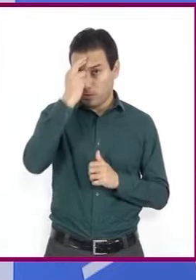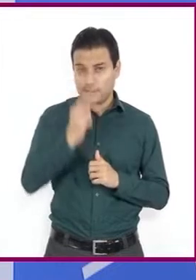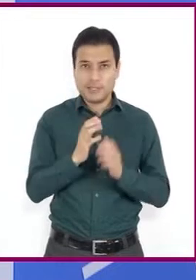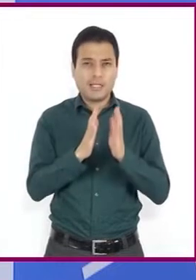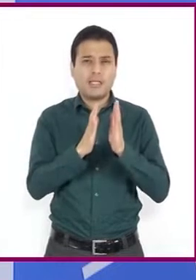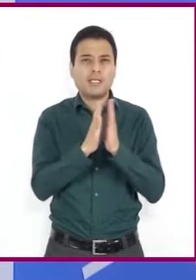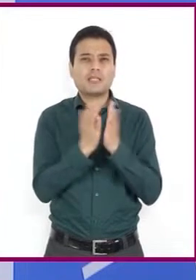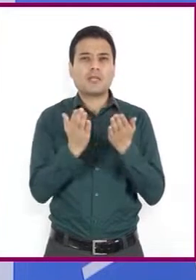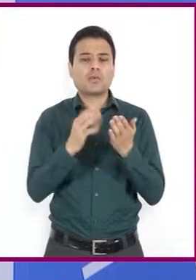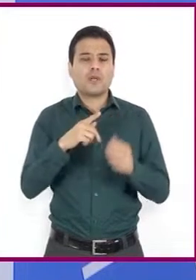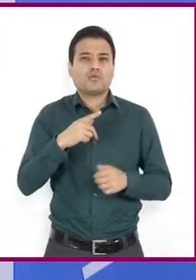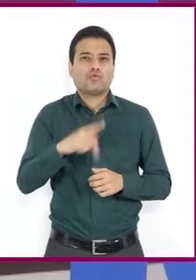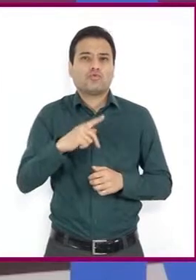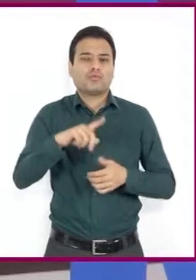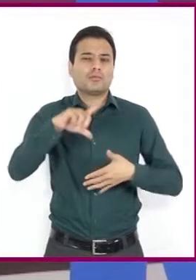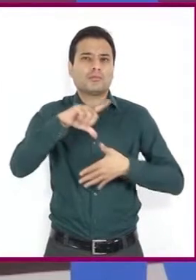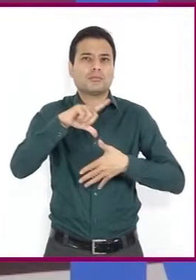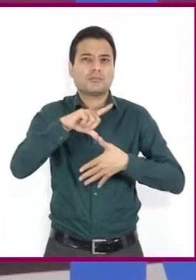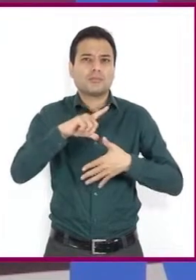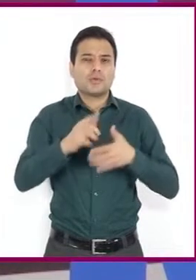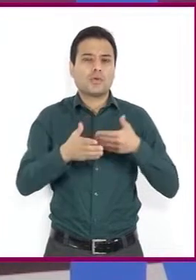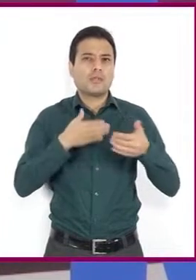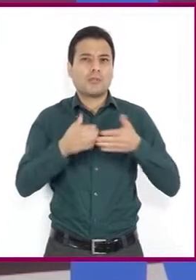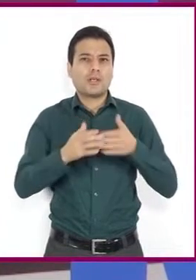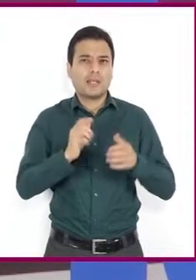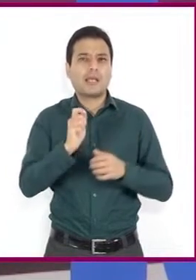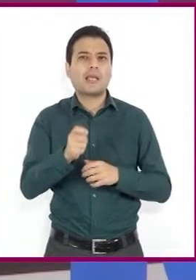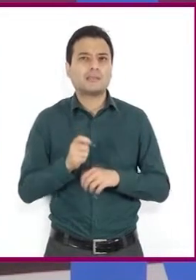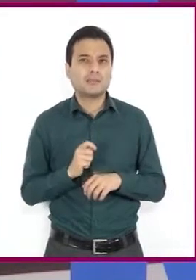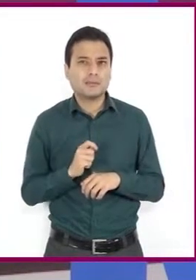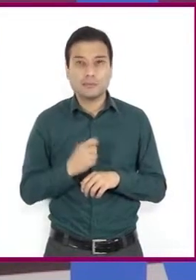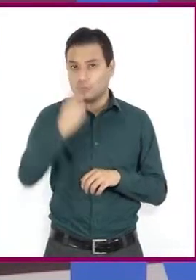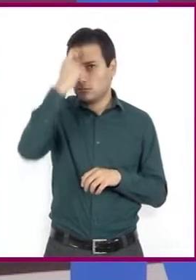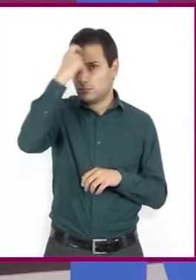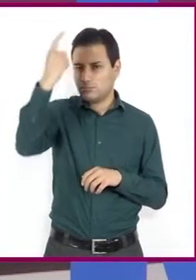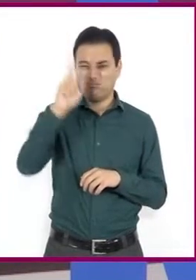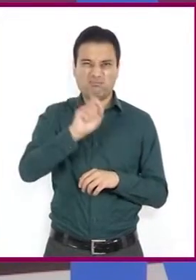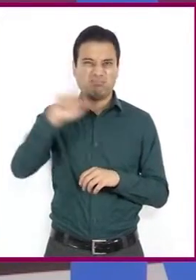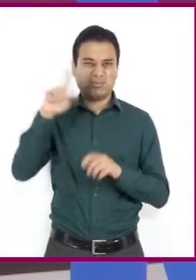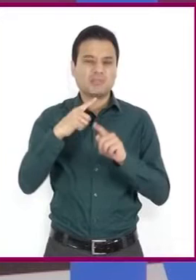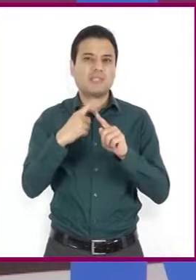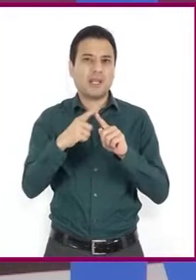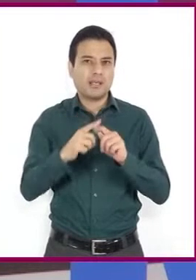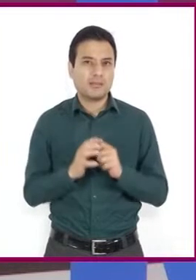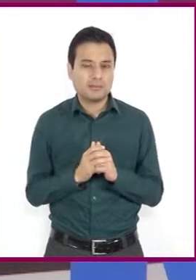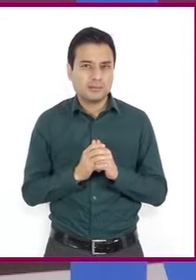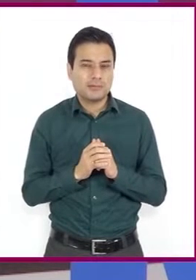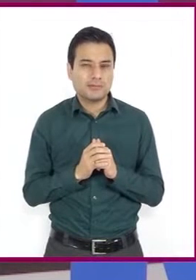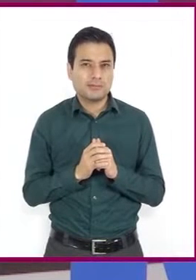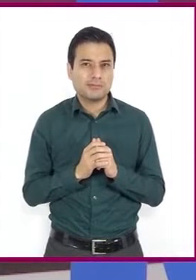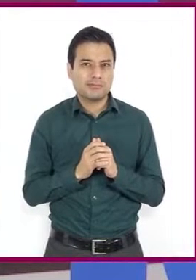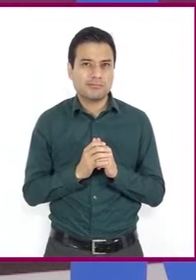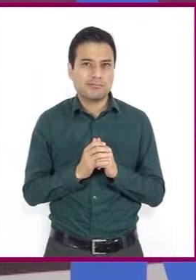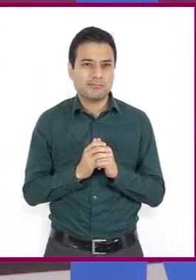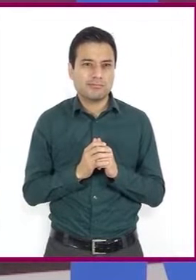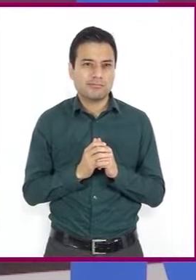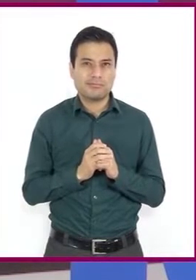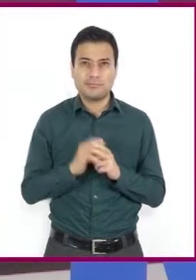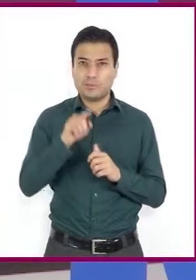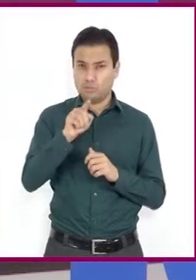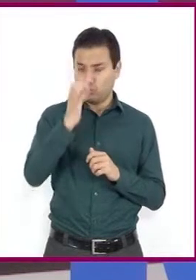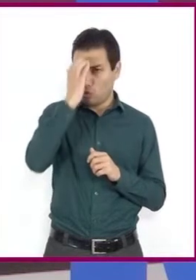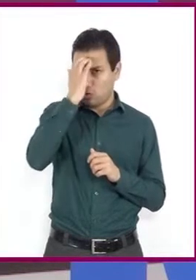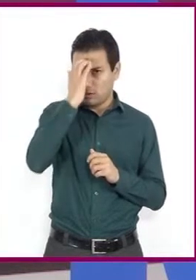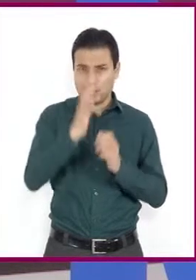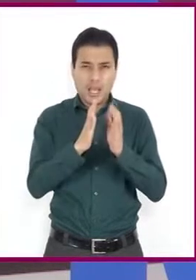literatura latinoamericana contemporánea? ¿Quiénes son sus autores más reconocidos? ¿Y cuáles son las obras